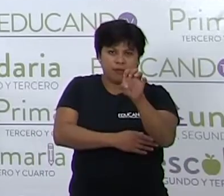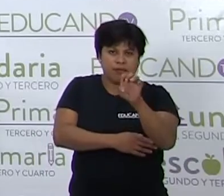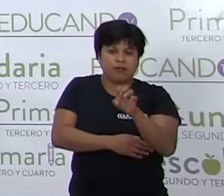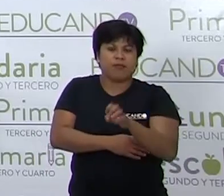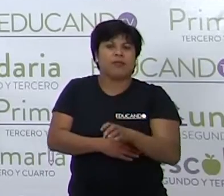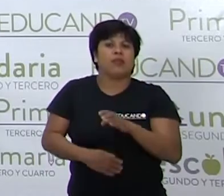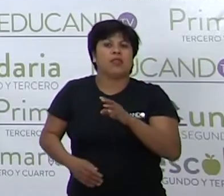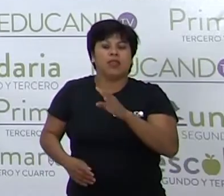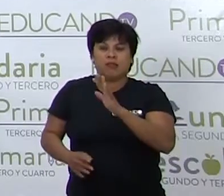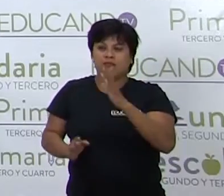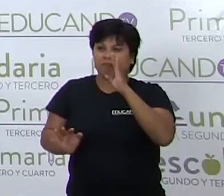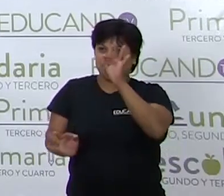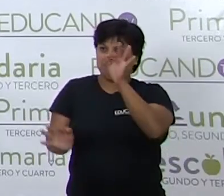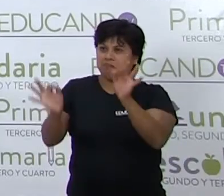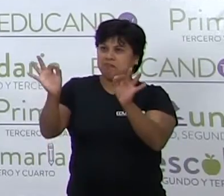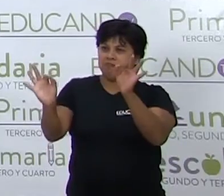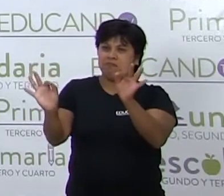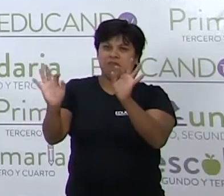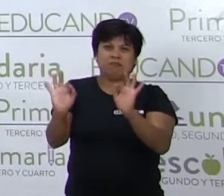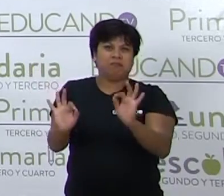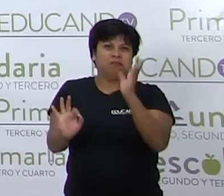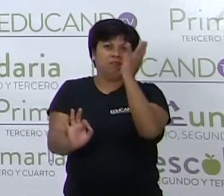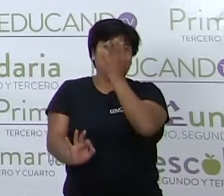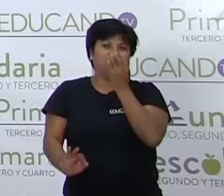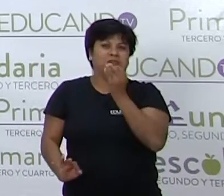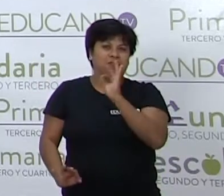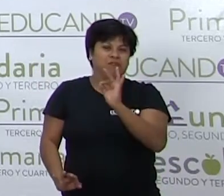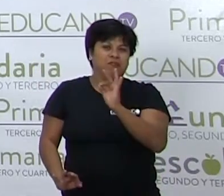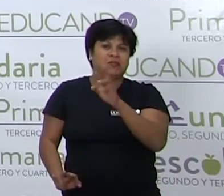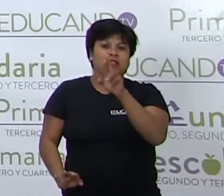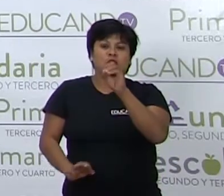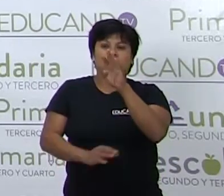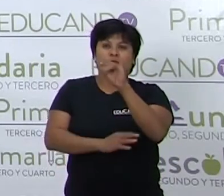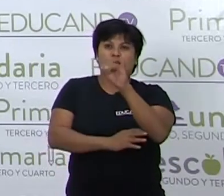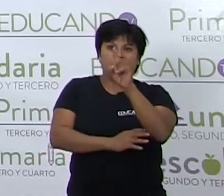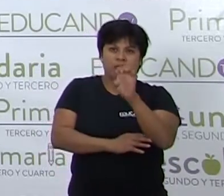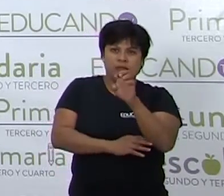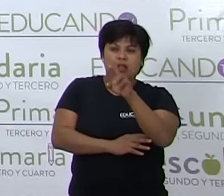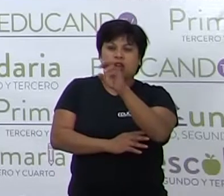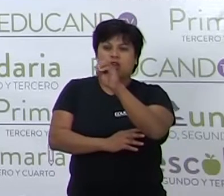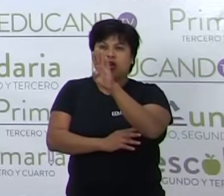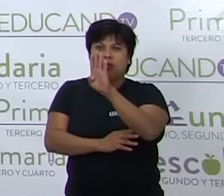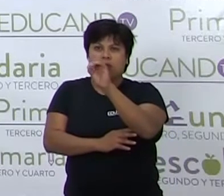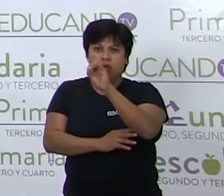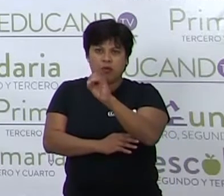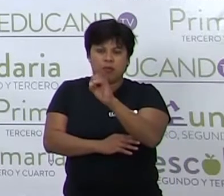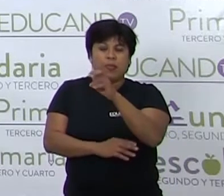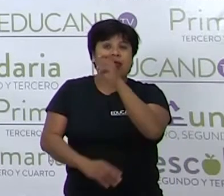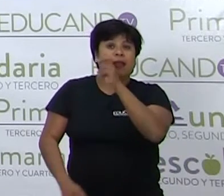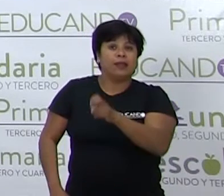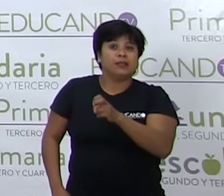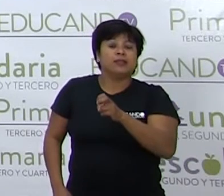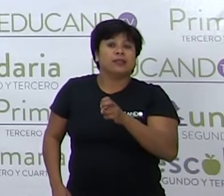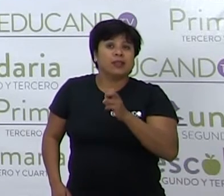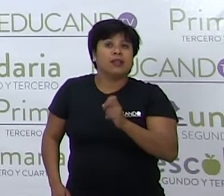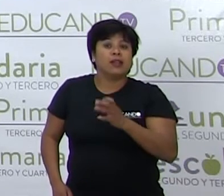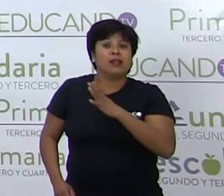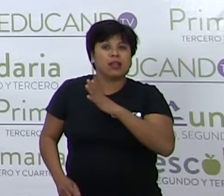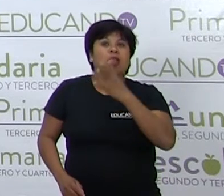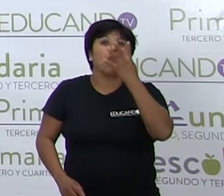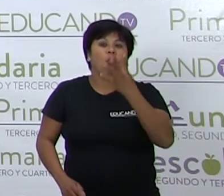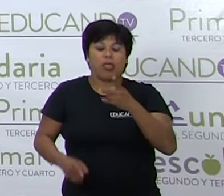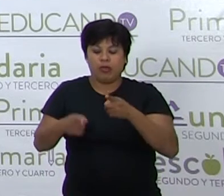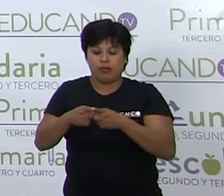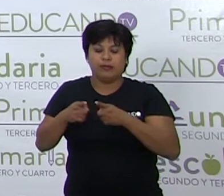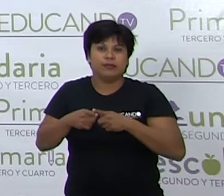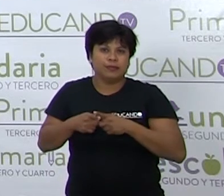ya está derechito está un poquito más derecho este es un romboide ese es un rombo esta figura geométrica también es de cuatro lados